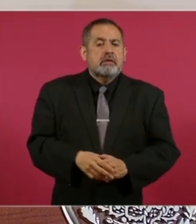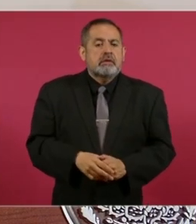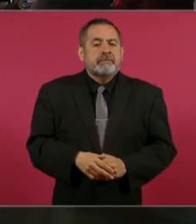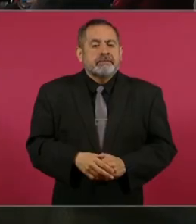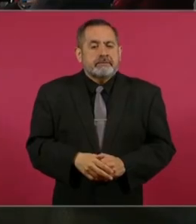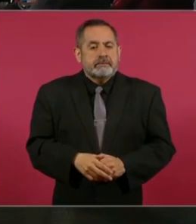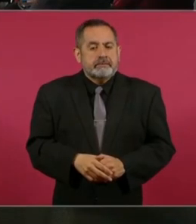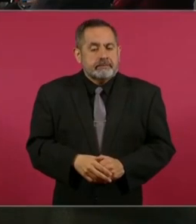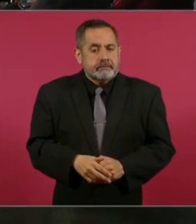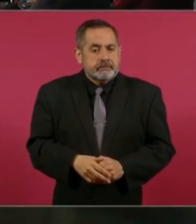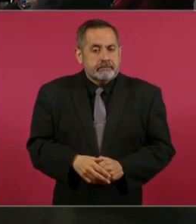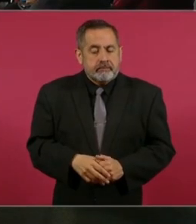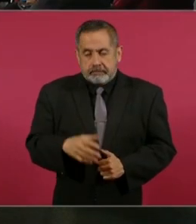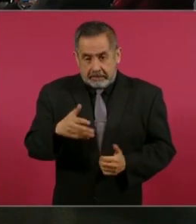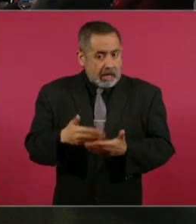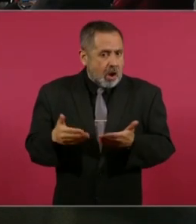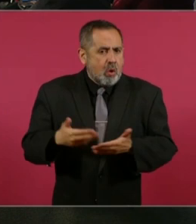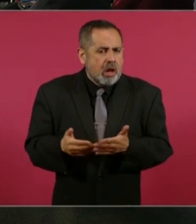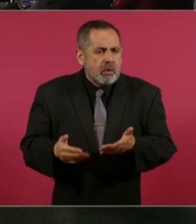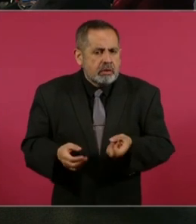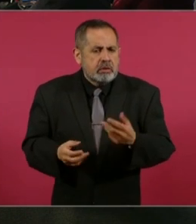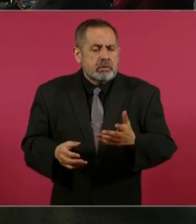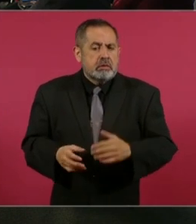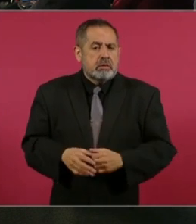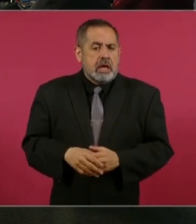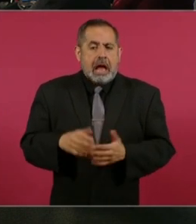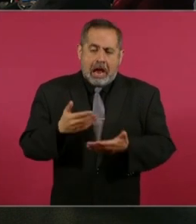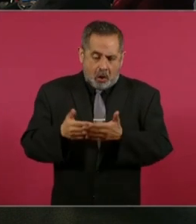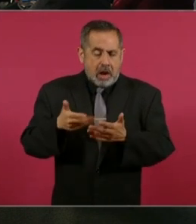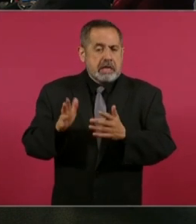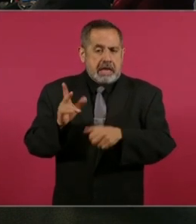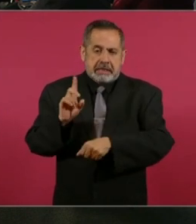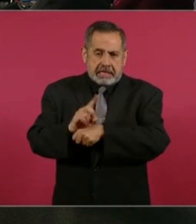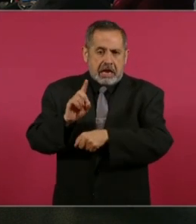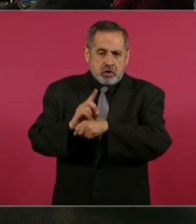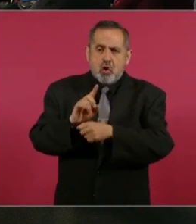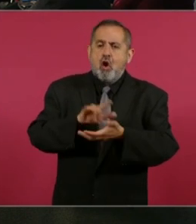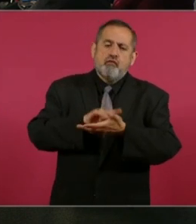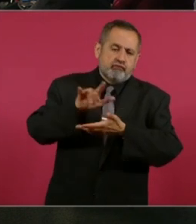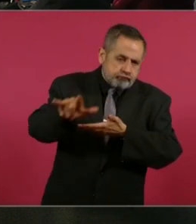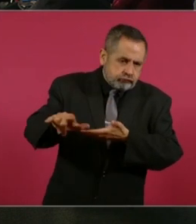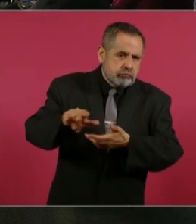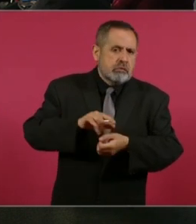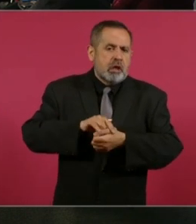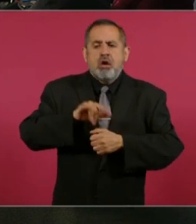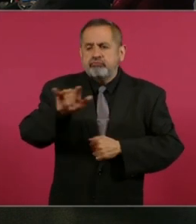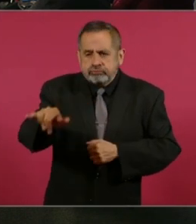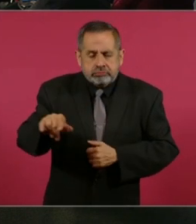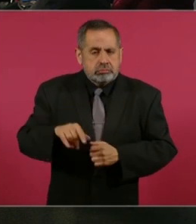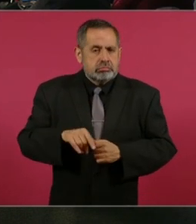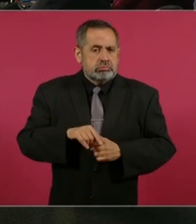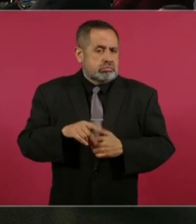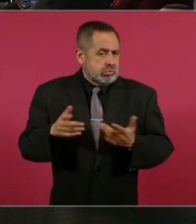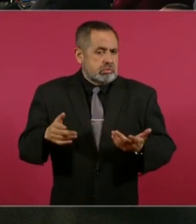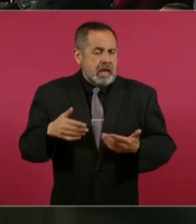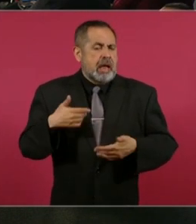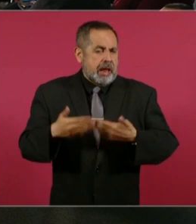Ah, sí. ¿Y ahora? Diario. Entonces, ahí se va,